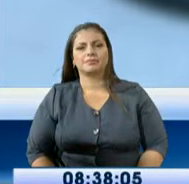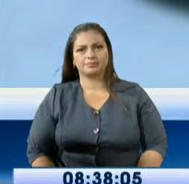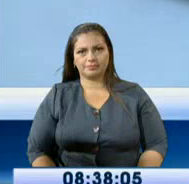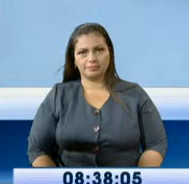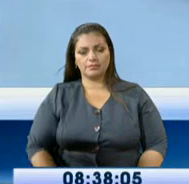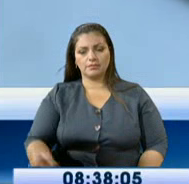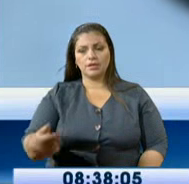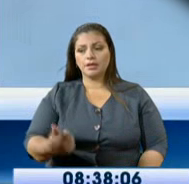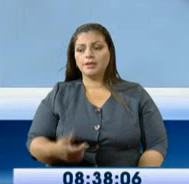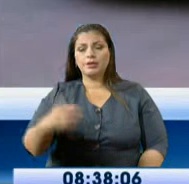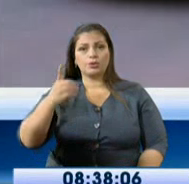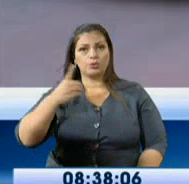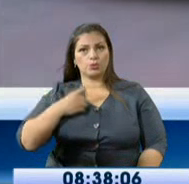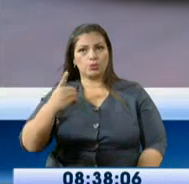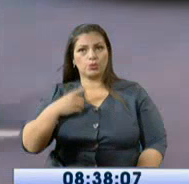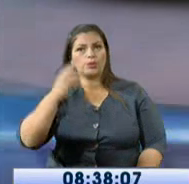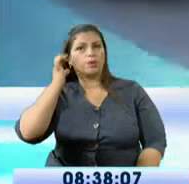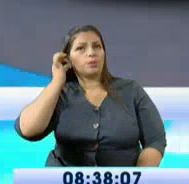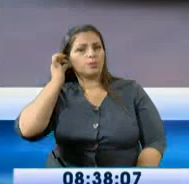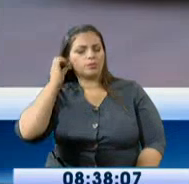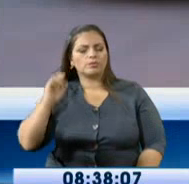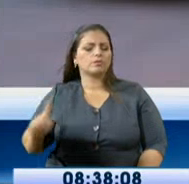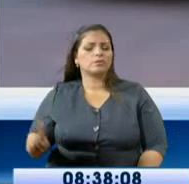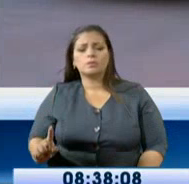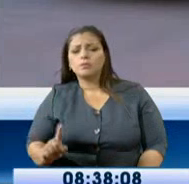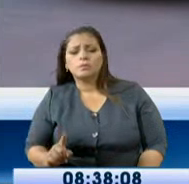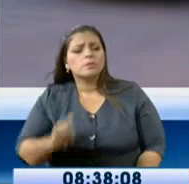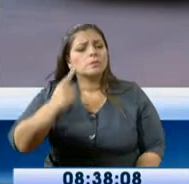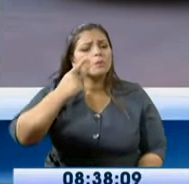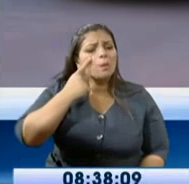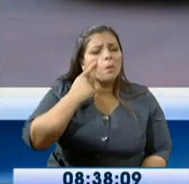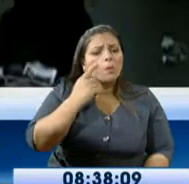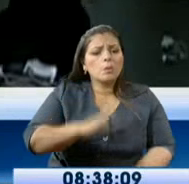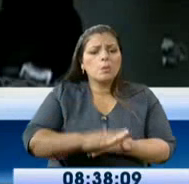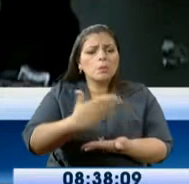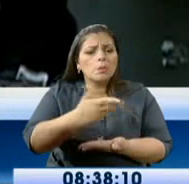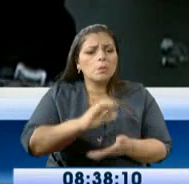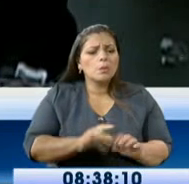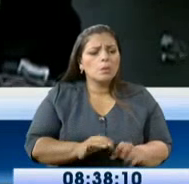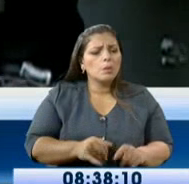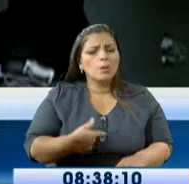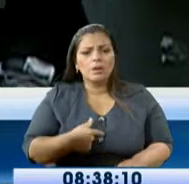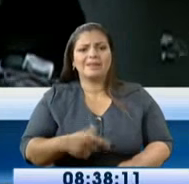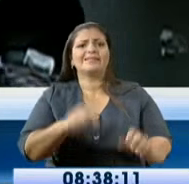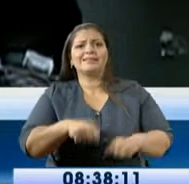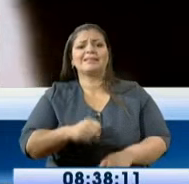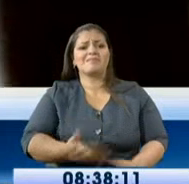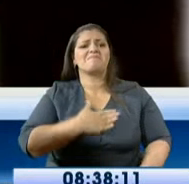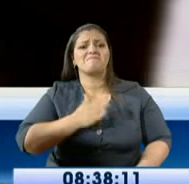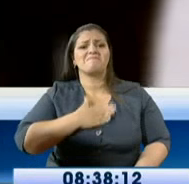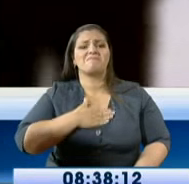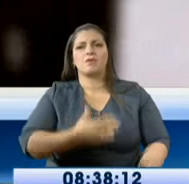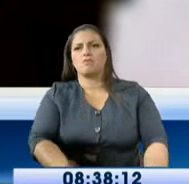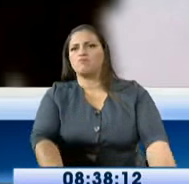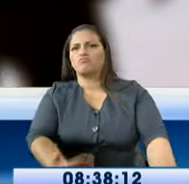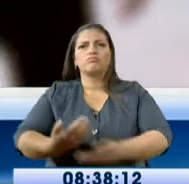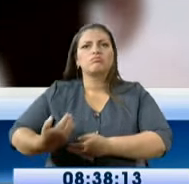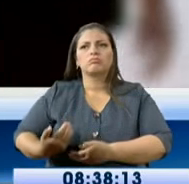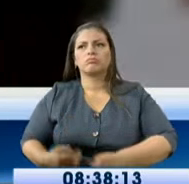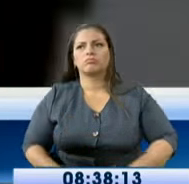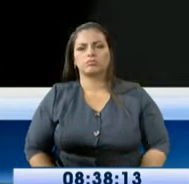los objetos recuperados. En compañía de la policía colocó la denuncia en la fiscalía. Los 5 sospechosos fueron puestos a órdenes de las